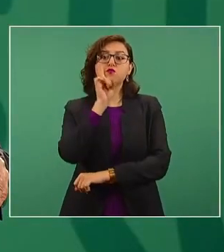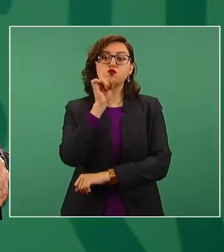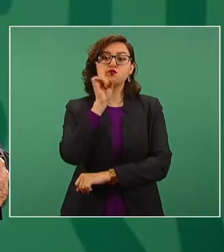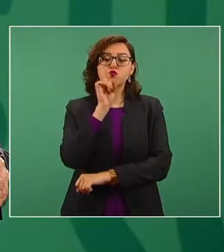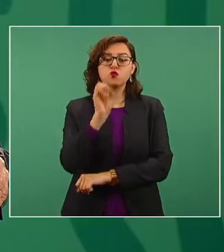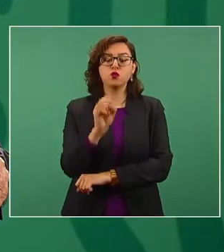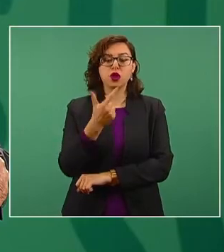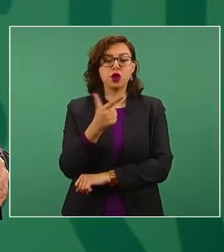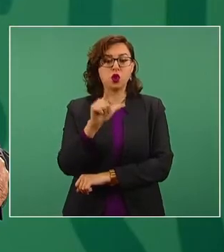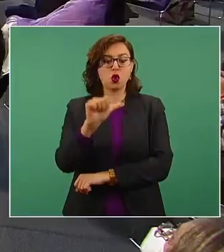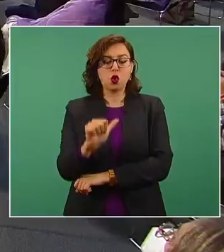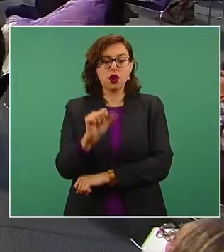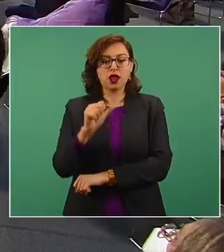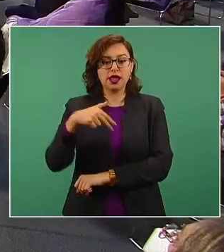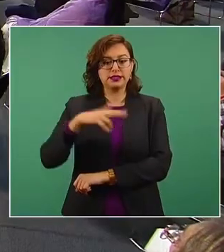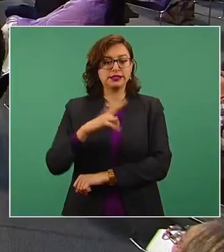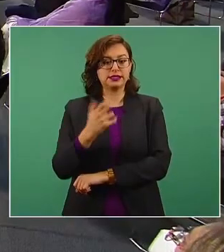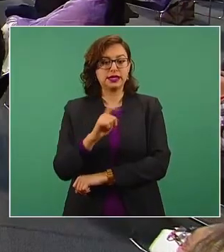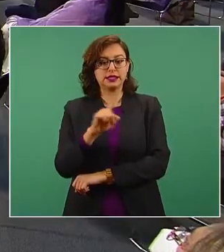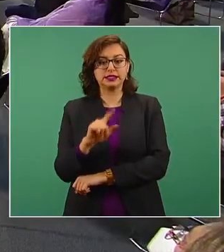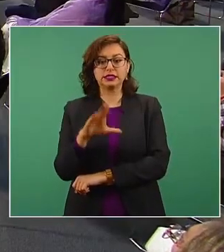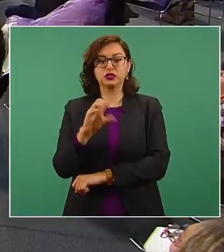Cordero.